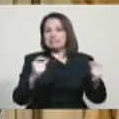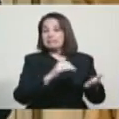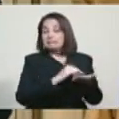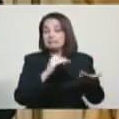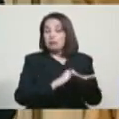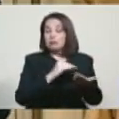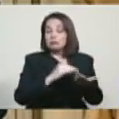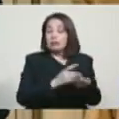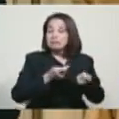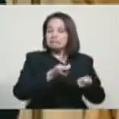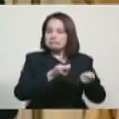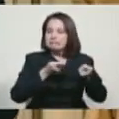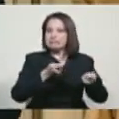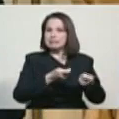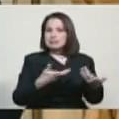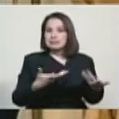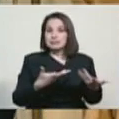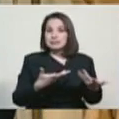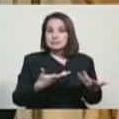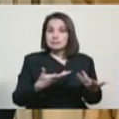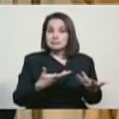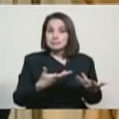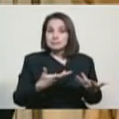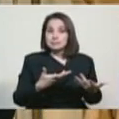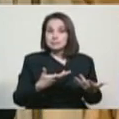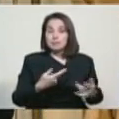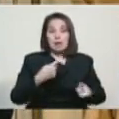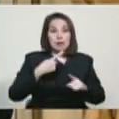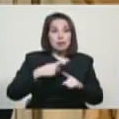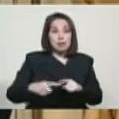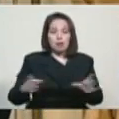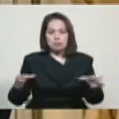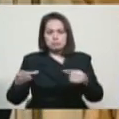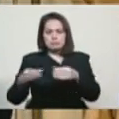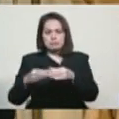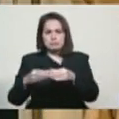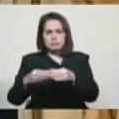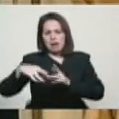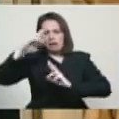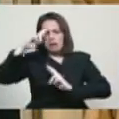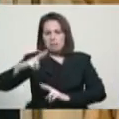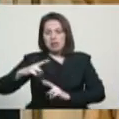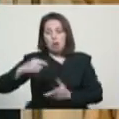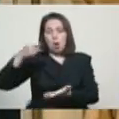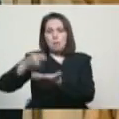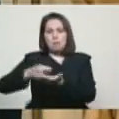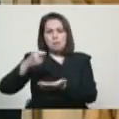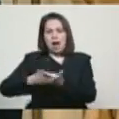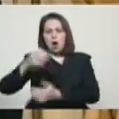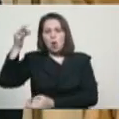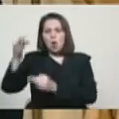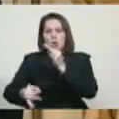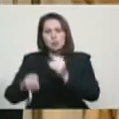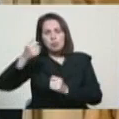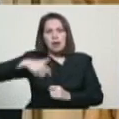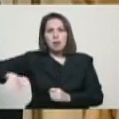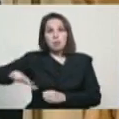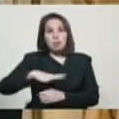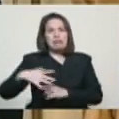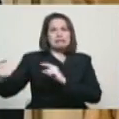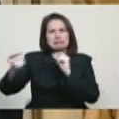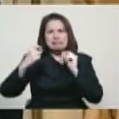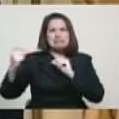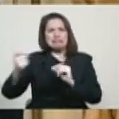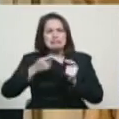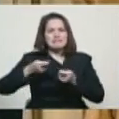cruento a misiles. En el campo del respeto de los precios justos para el pueblo, tenemos un